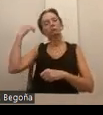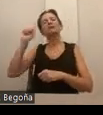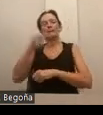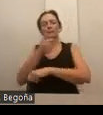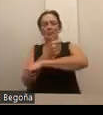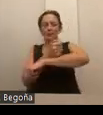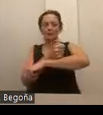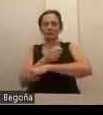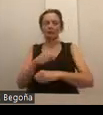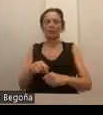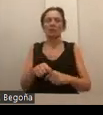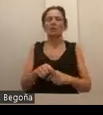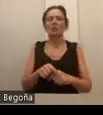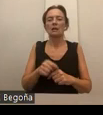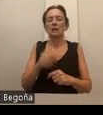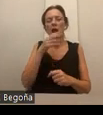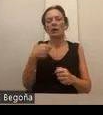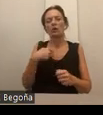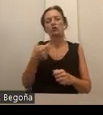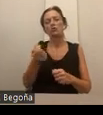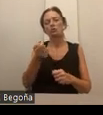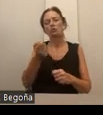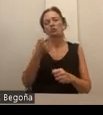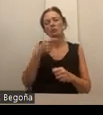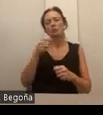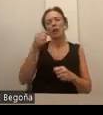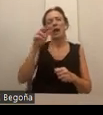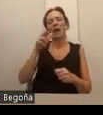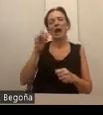bueno, mi preocupación es si puedo pasar a una